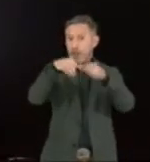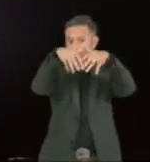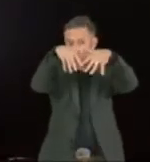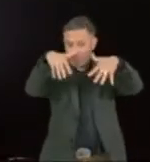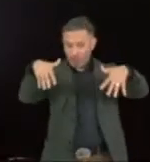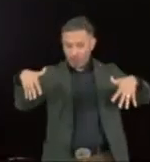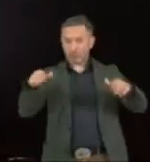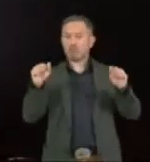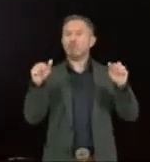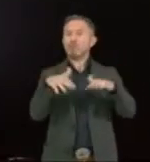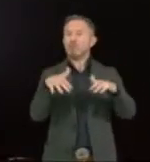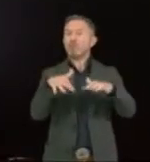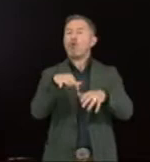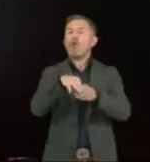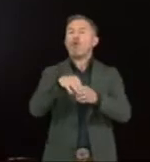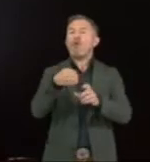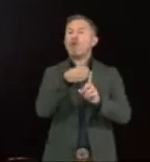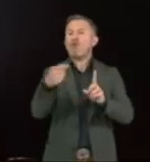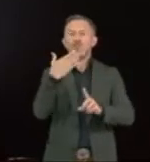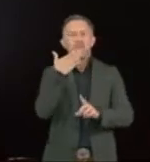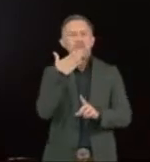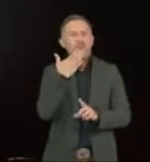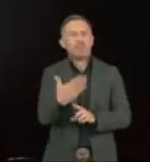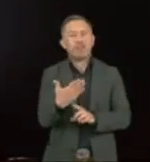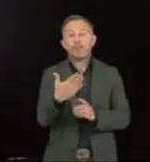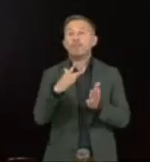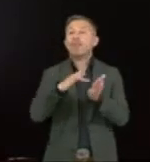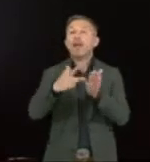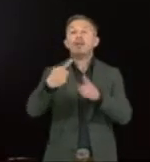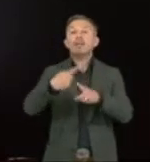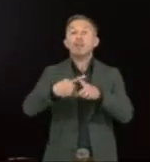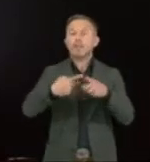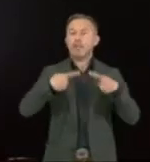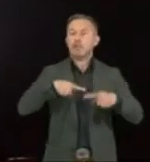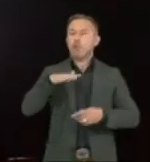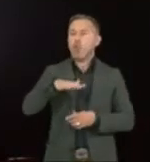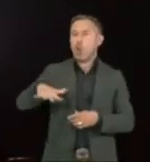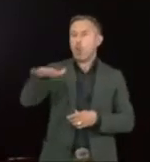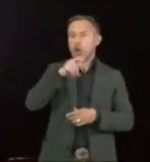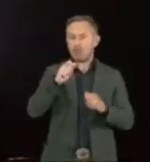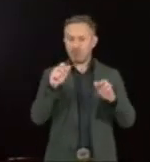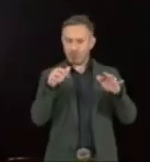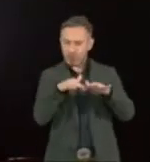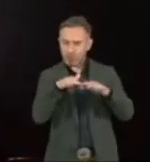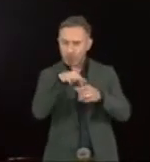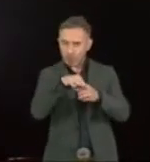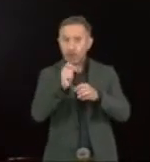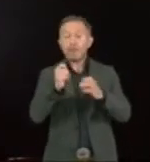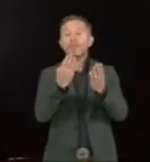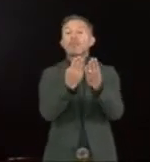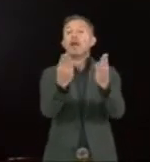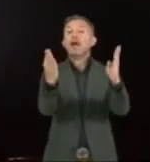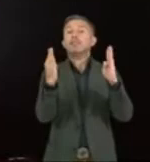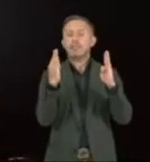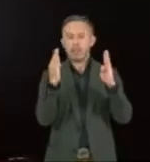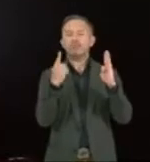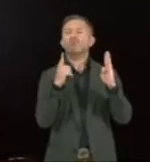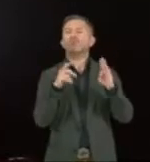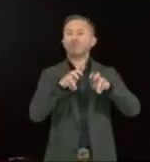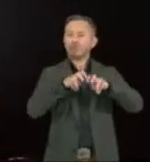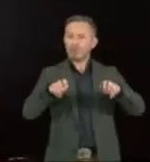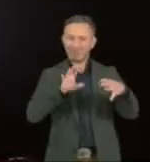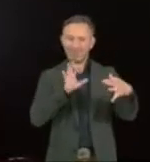de ciudadanas y ciudadanos que se apropiaron de este ejercicio instalaron con el ine las casillas y se convirtieron en los